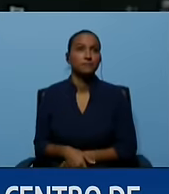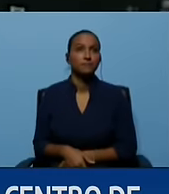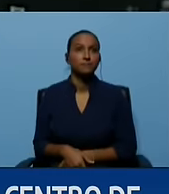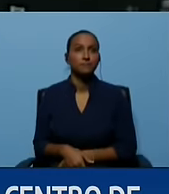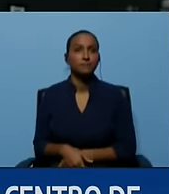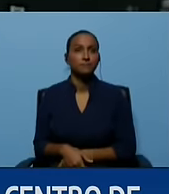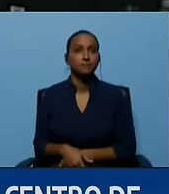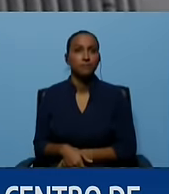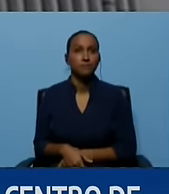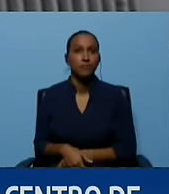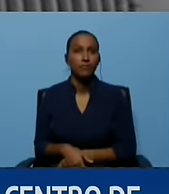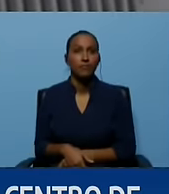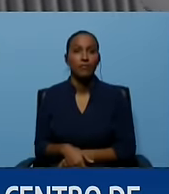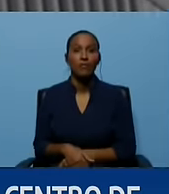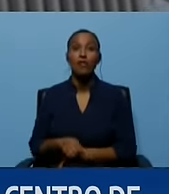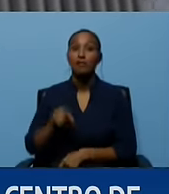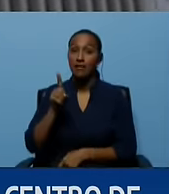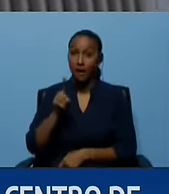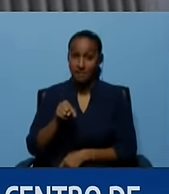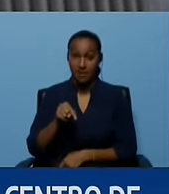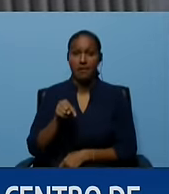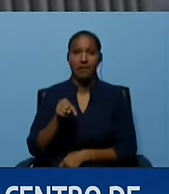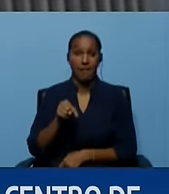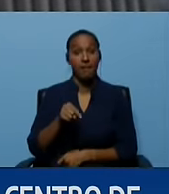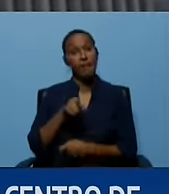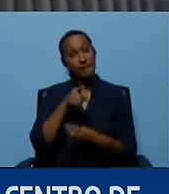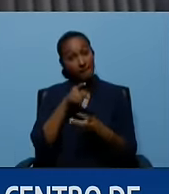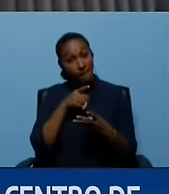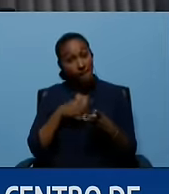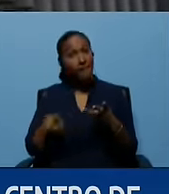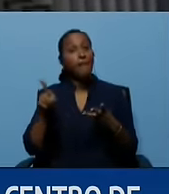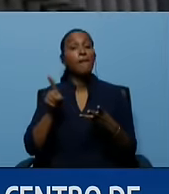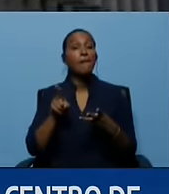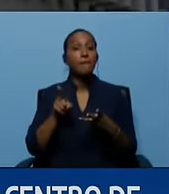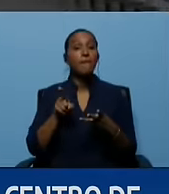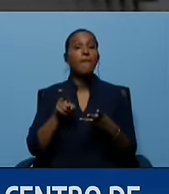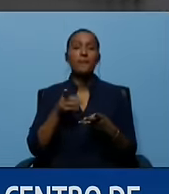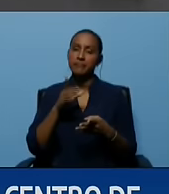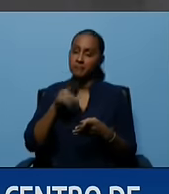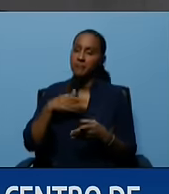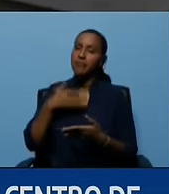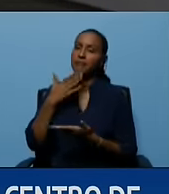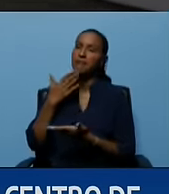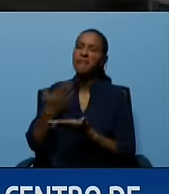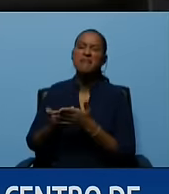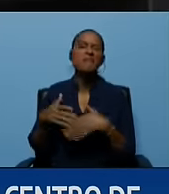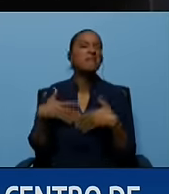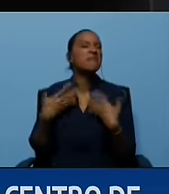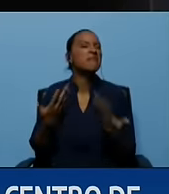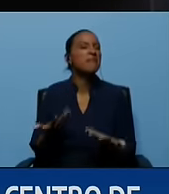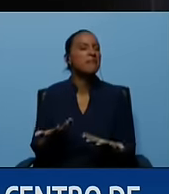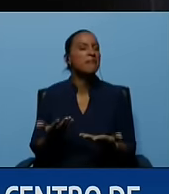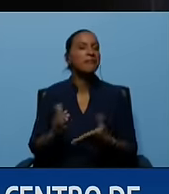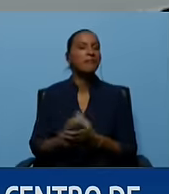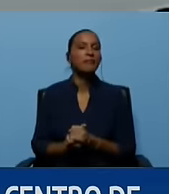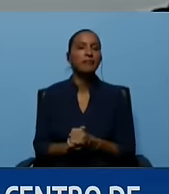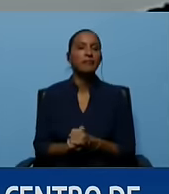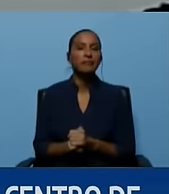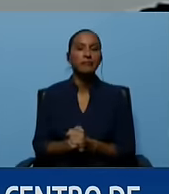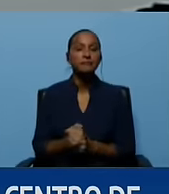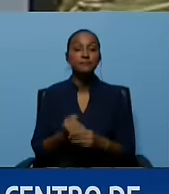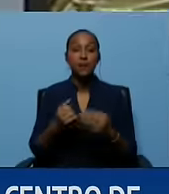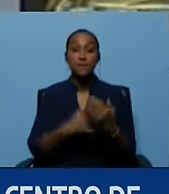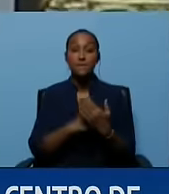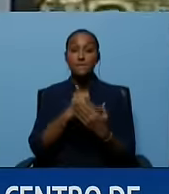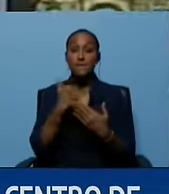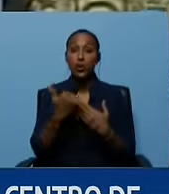Además de este microscopio, otra de las cosas que queremos agradecer es un proyecto